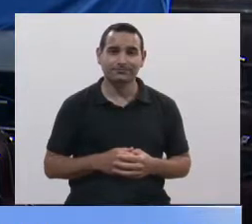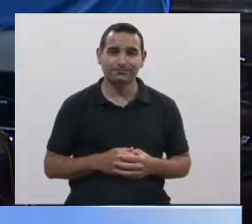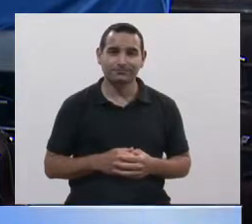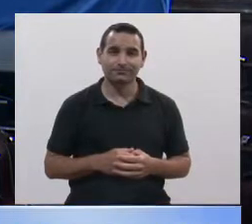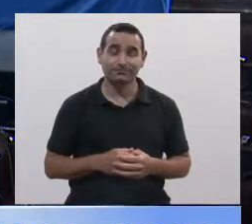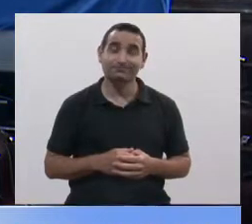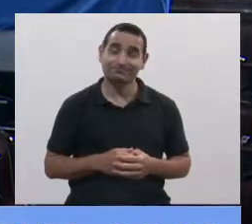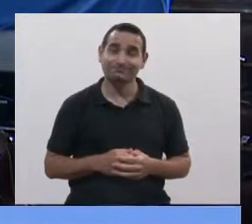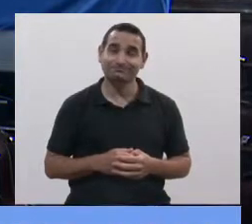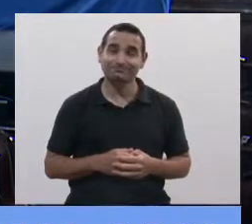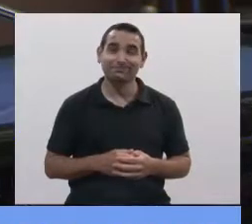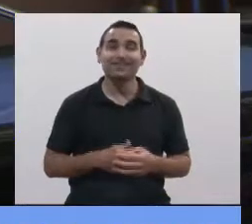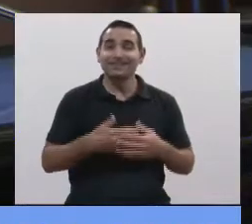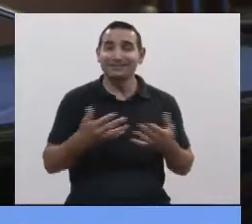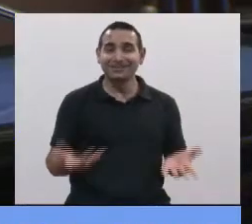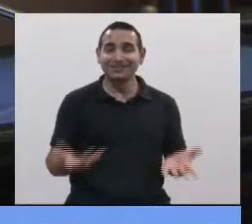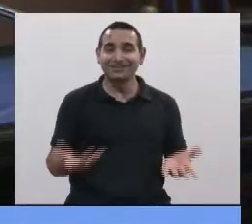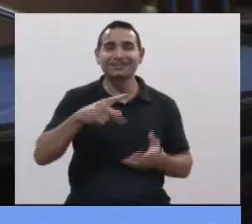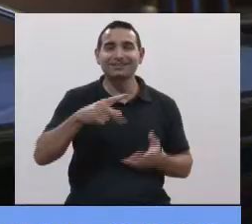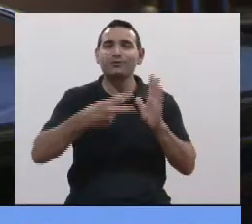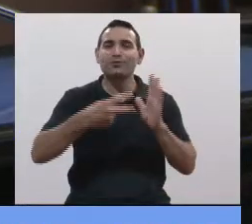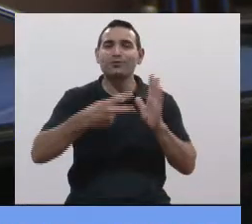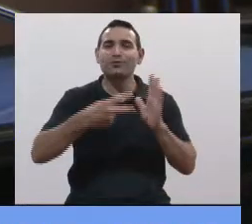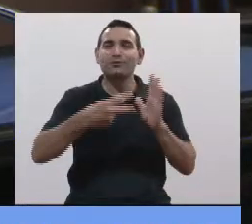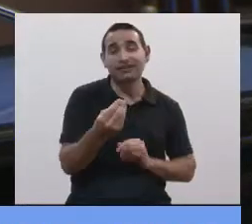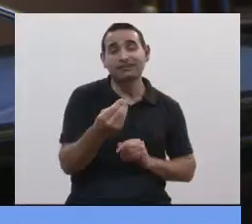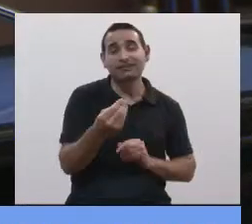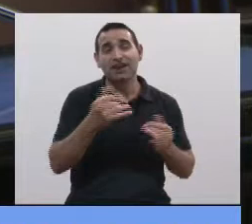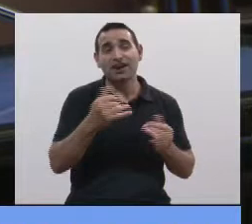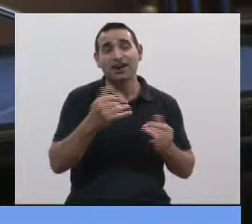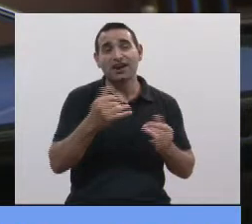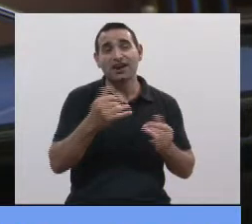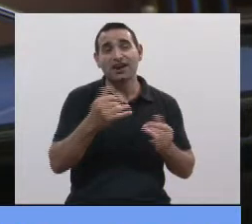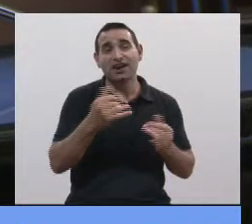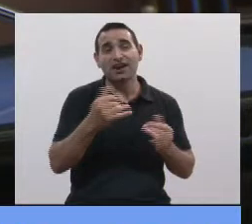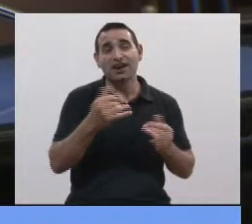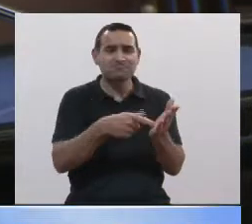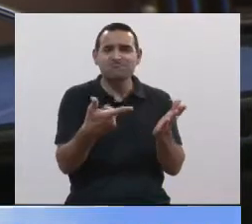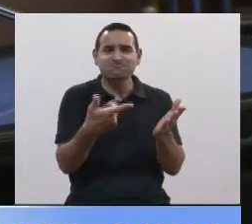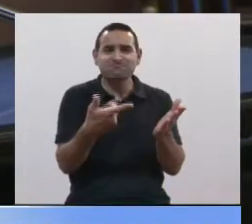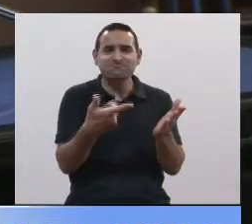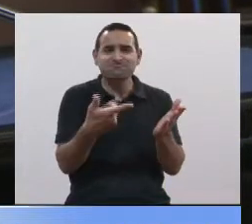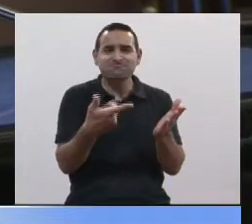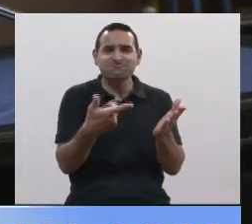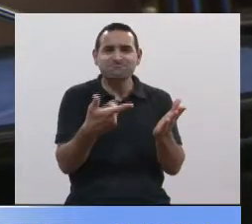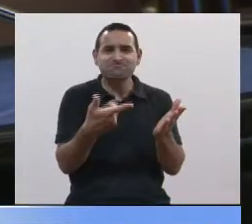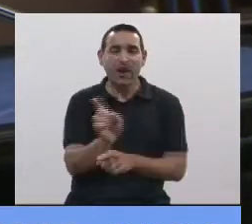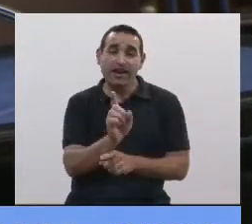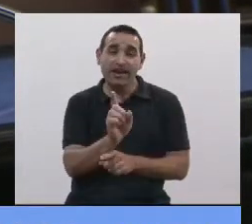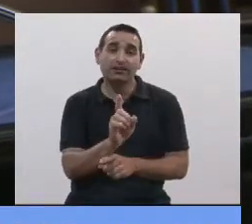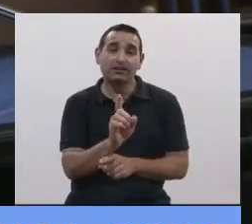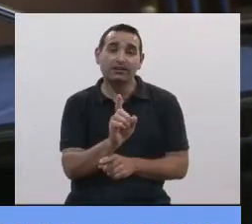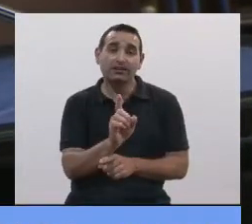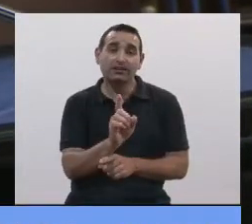Pero la convergencia es el problema. Y como el presupuesto no muestra plurianualidad, resulta